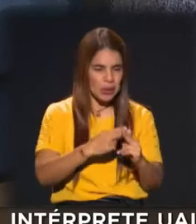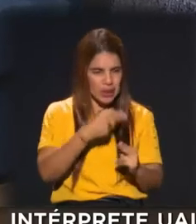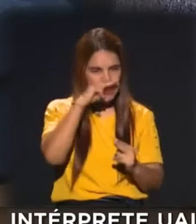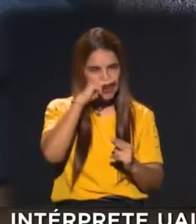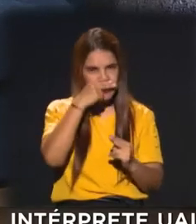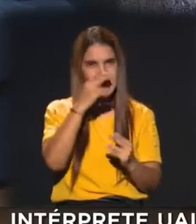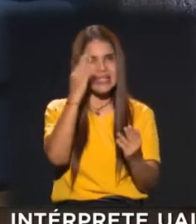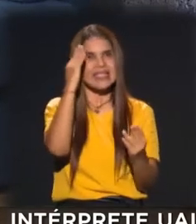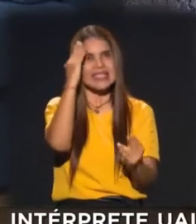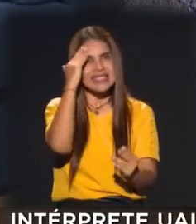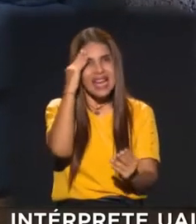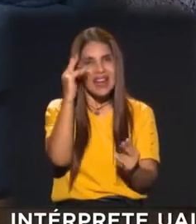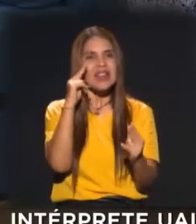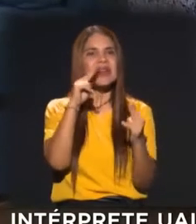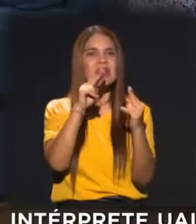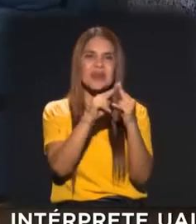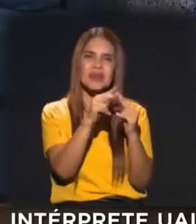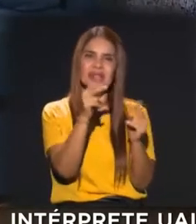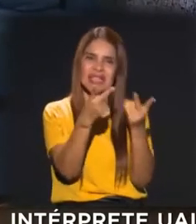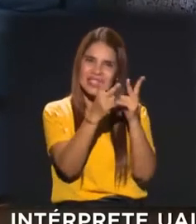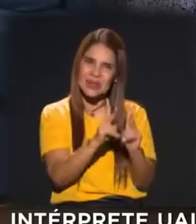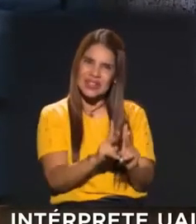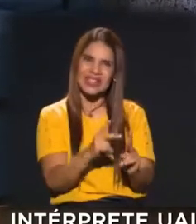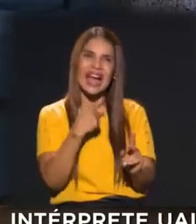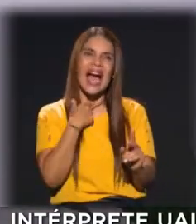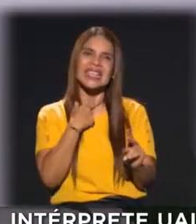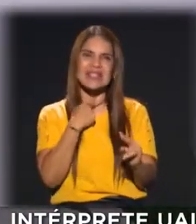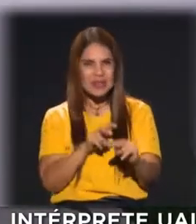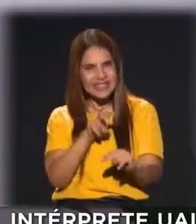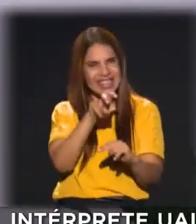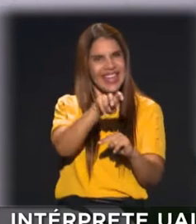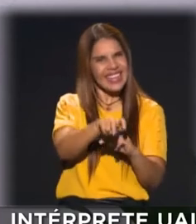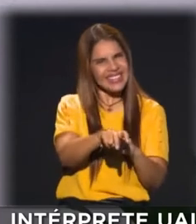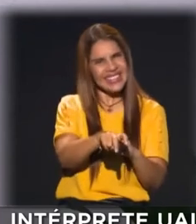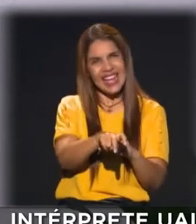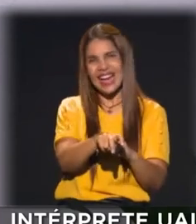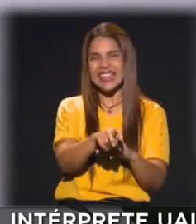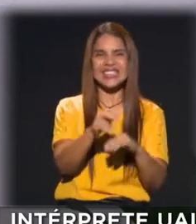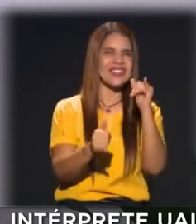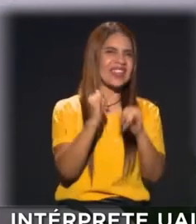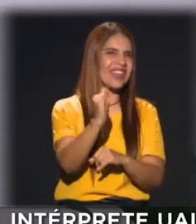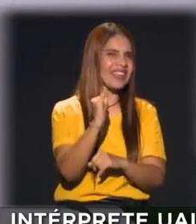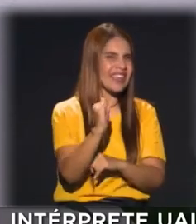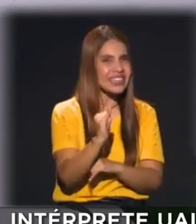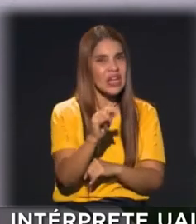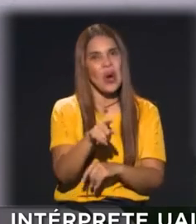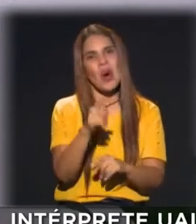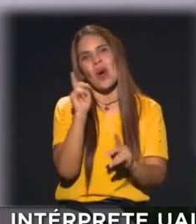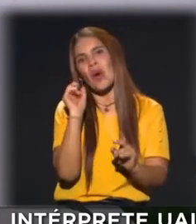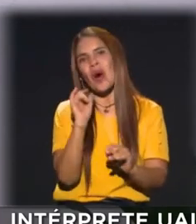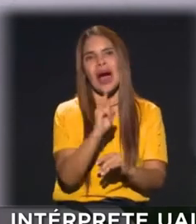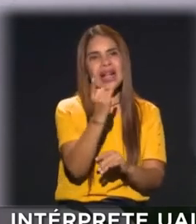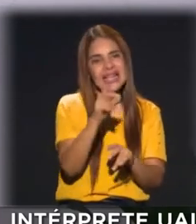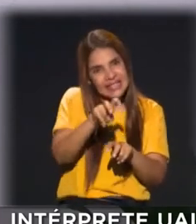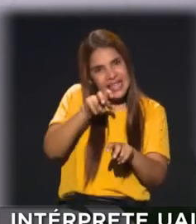uno sabe algo, de cada uno empieza a conocer. Este me gusta sentarlo mucho adelante porque es de los más inquietos, entonces siempre lo pongo a que la tiza, o que